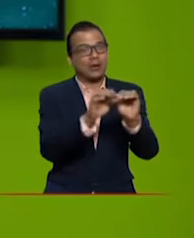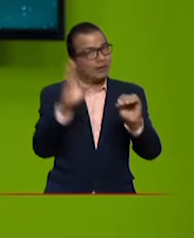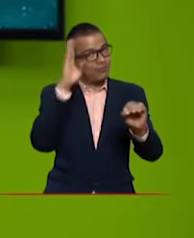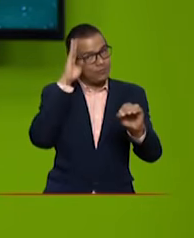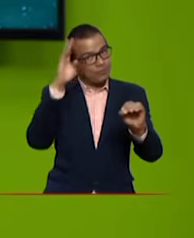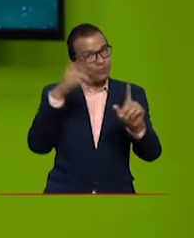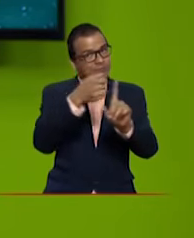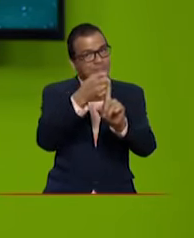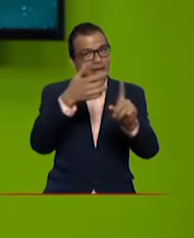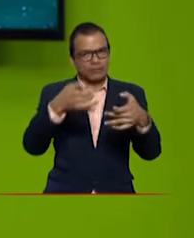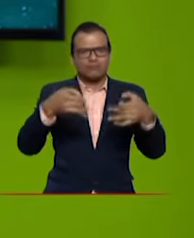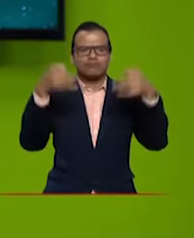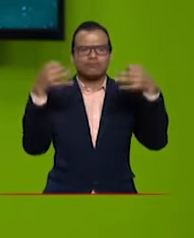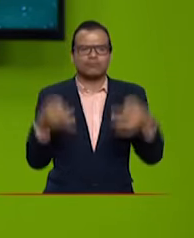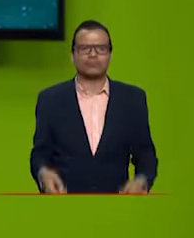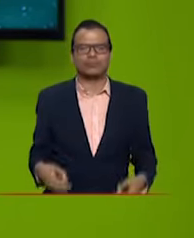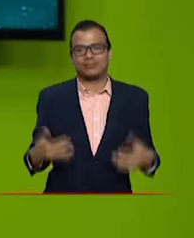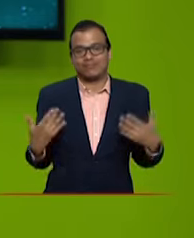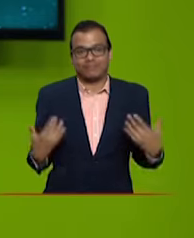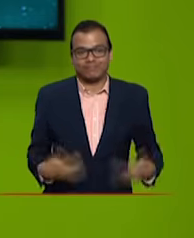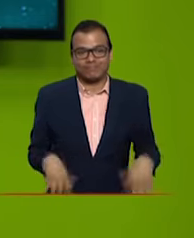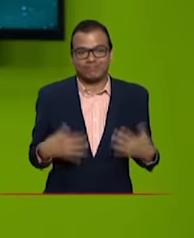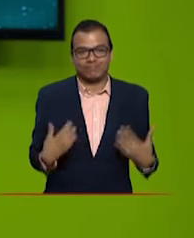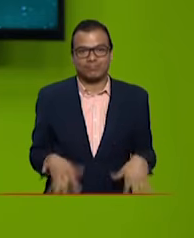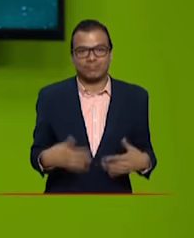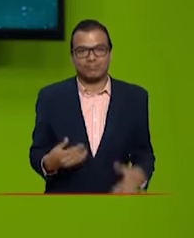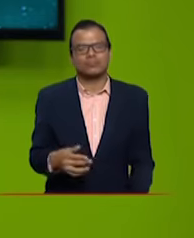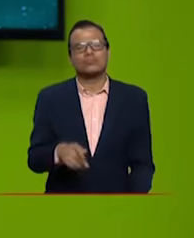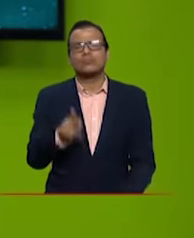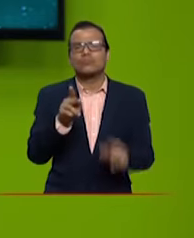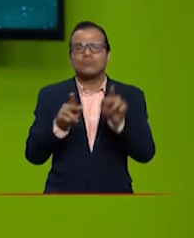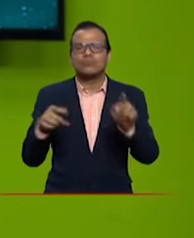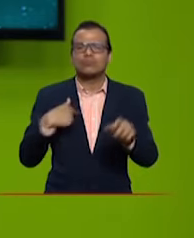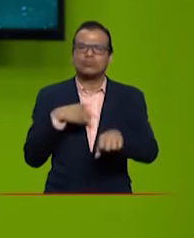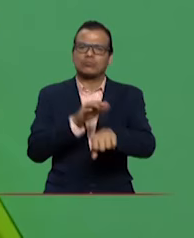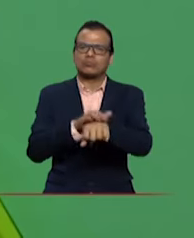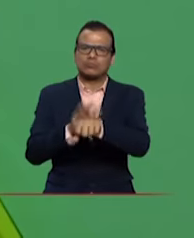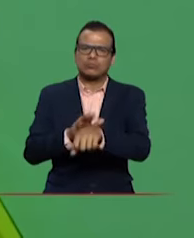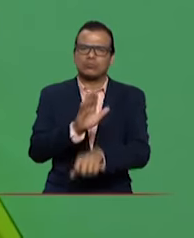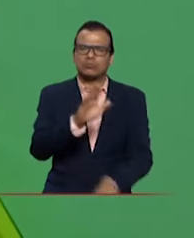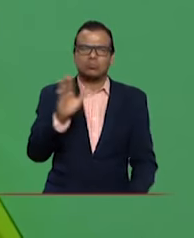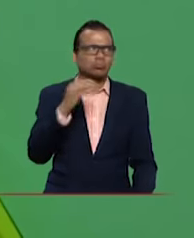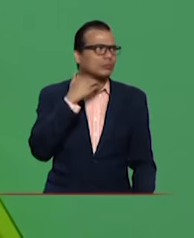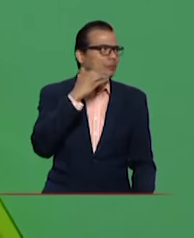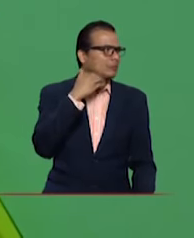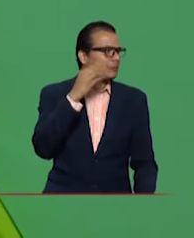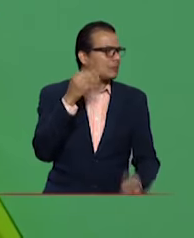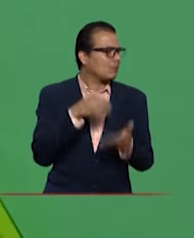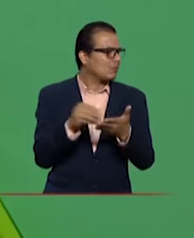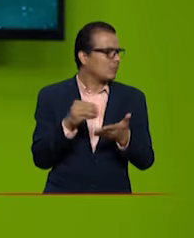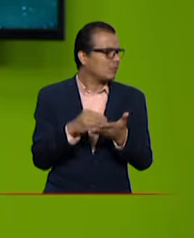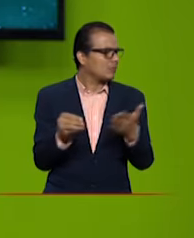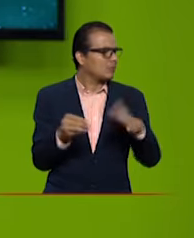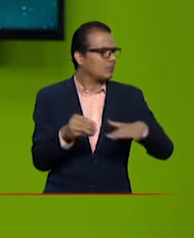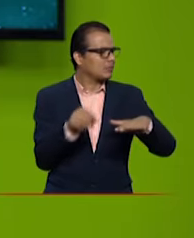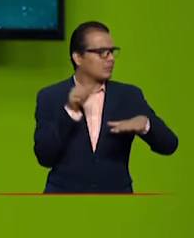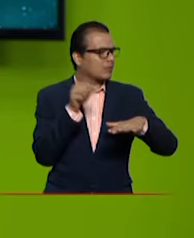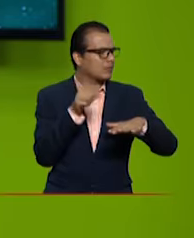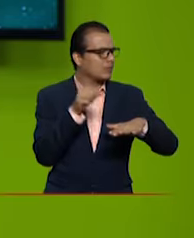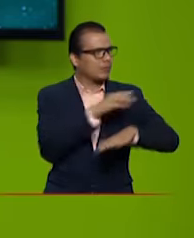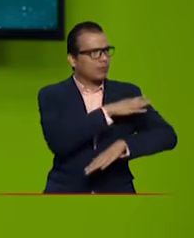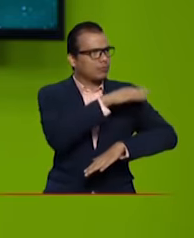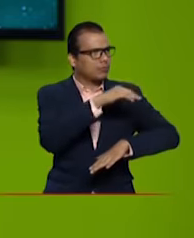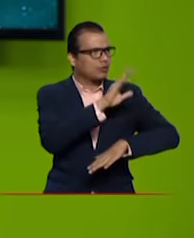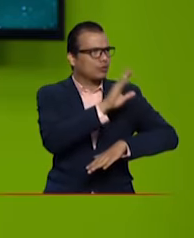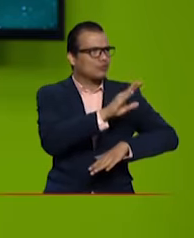los vallecaucanos. Es ahí la importancia, por eso yo a todas las personas les digo, si usted tiene una duda de comprar un predio en un área protegida o